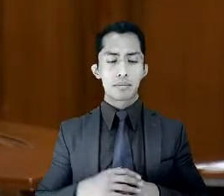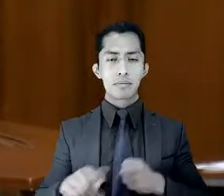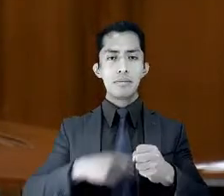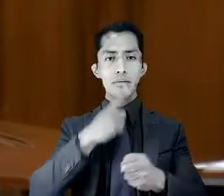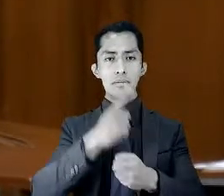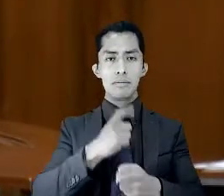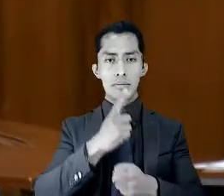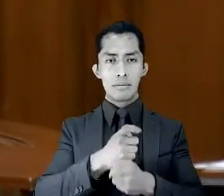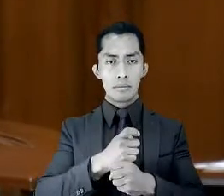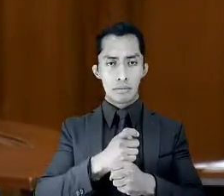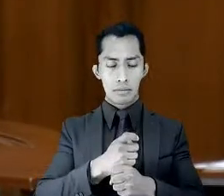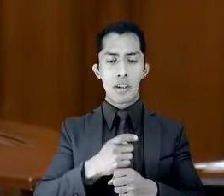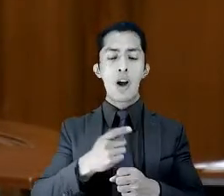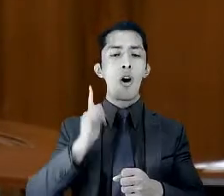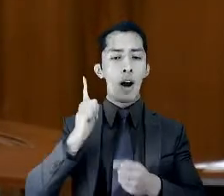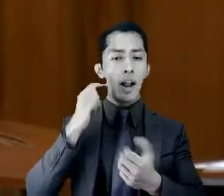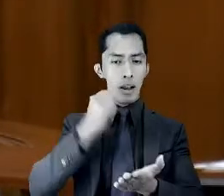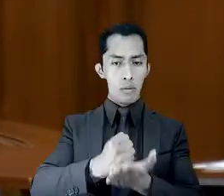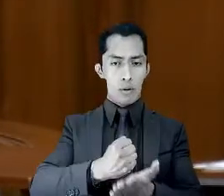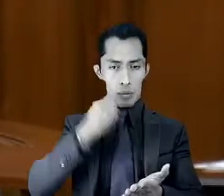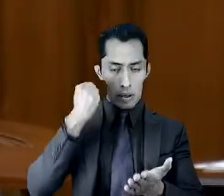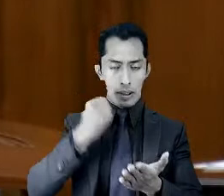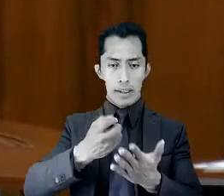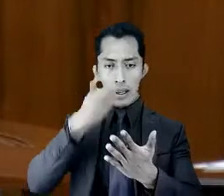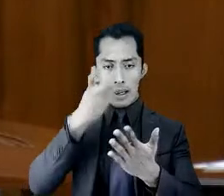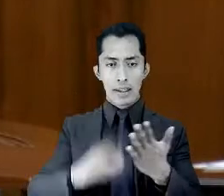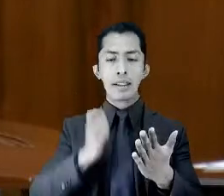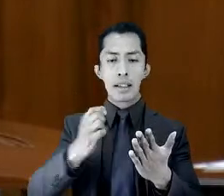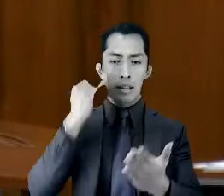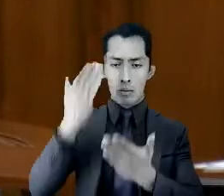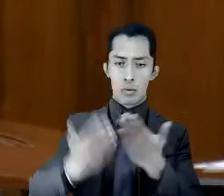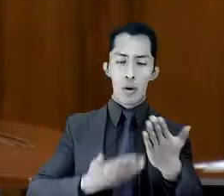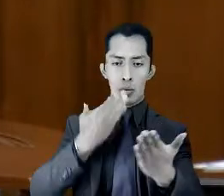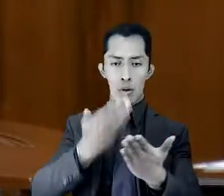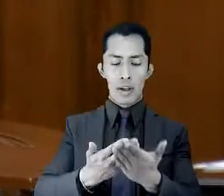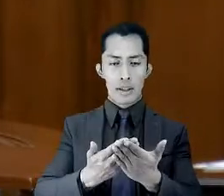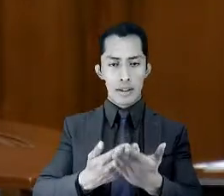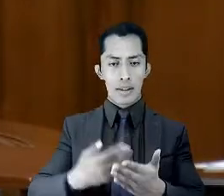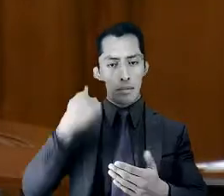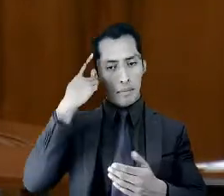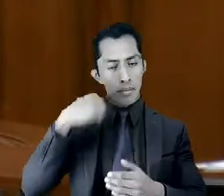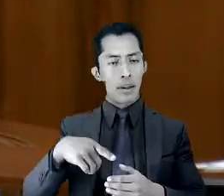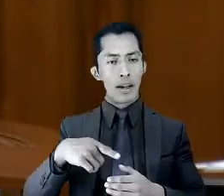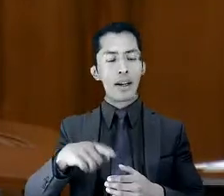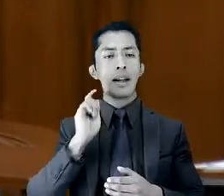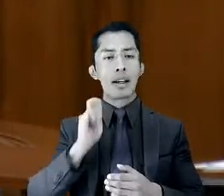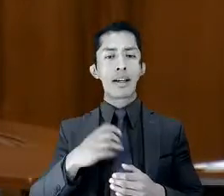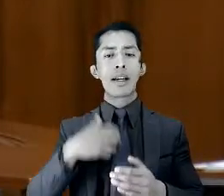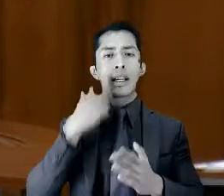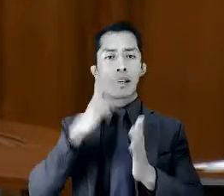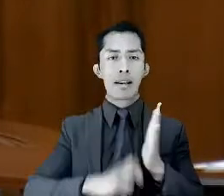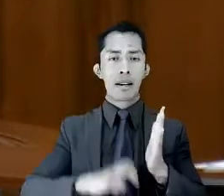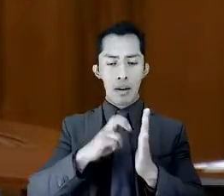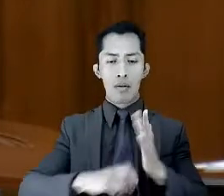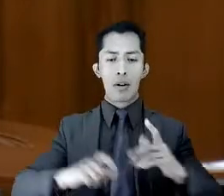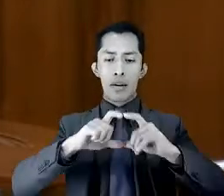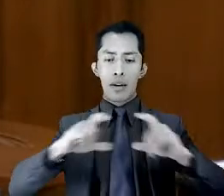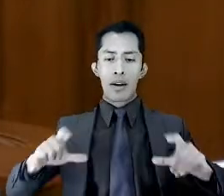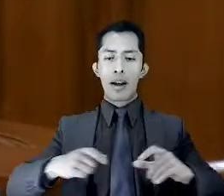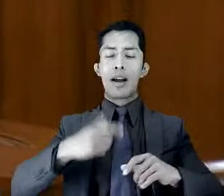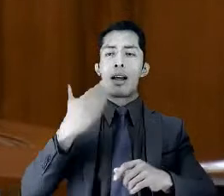Primero, son de aprobarse en lo conducente iniciativa con proyecto de decreto por el que se reforman las